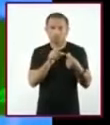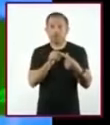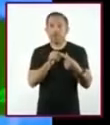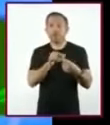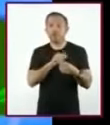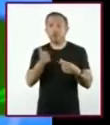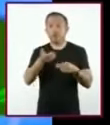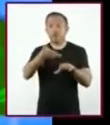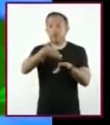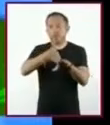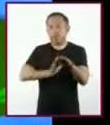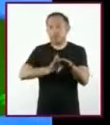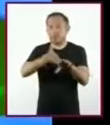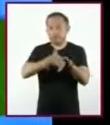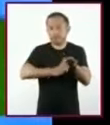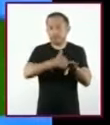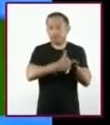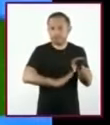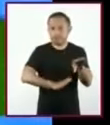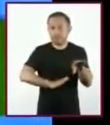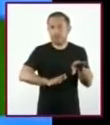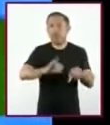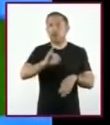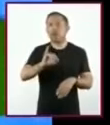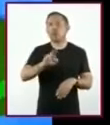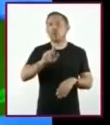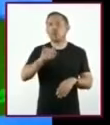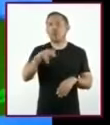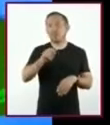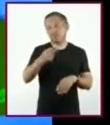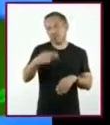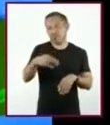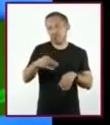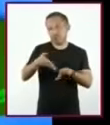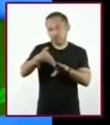bastoncitos, en una juliana súper fina también,